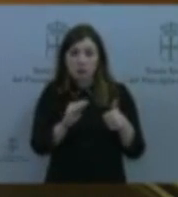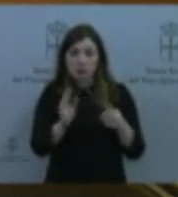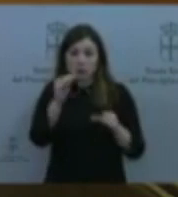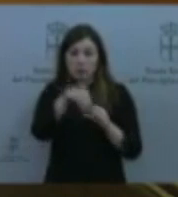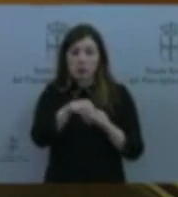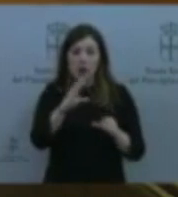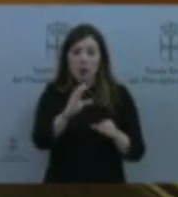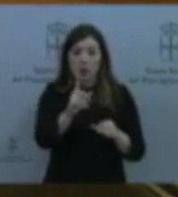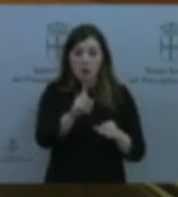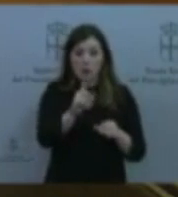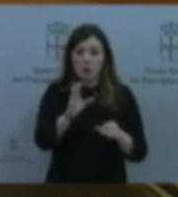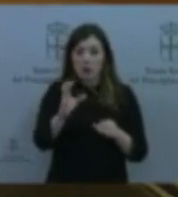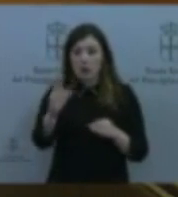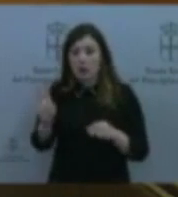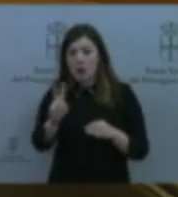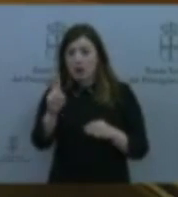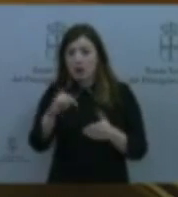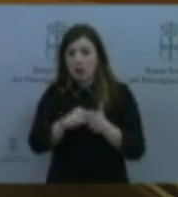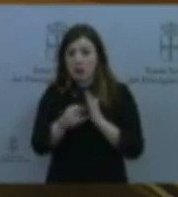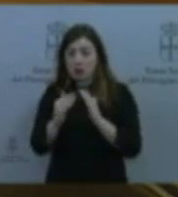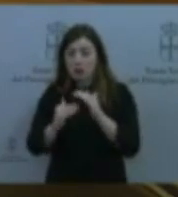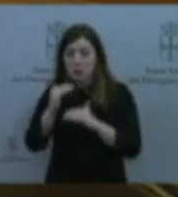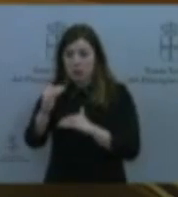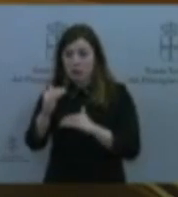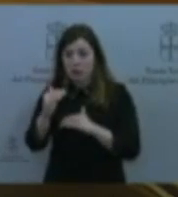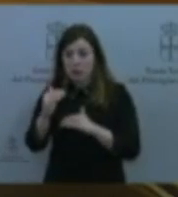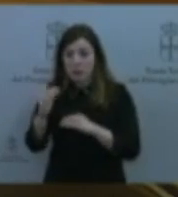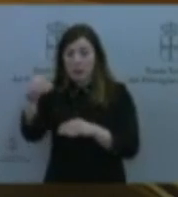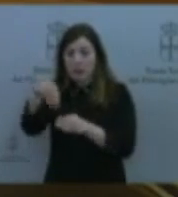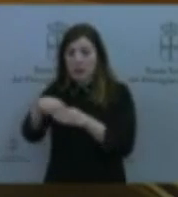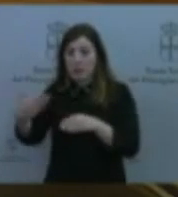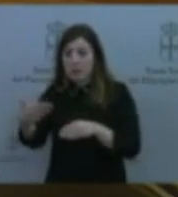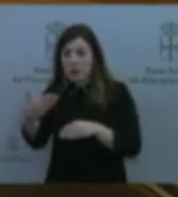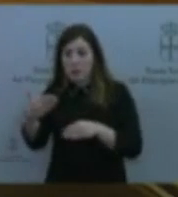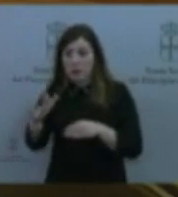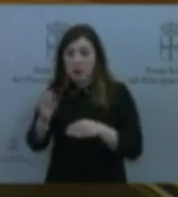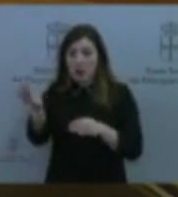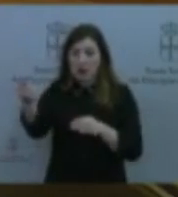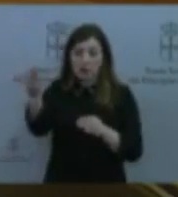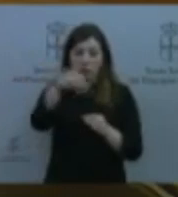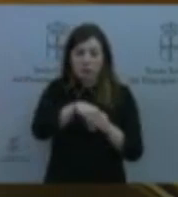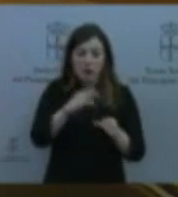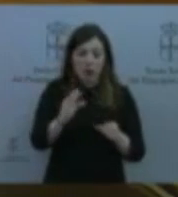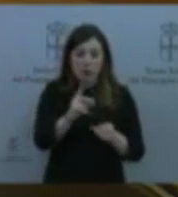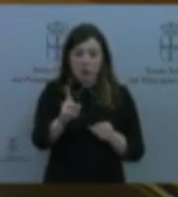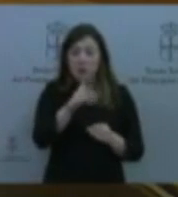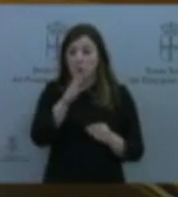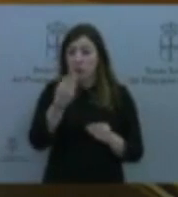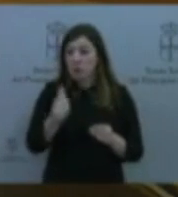superiores una titulación que los ubica en el B, pero están en el C1. El motivo y el mesmo, y por una situación provisional prevista por una